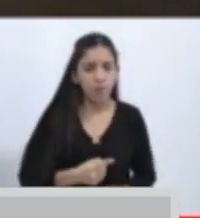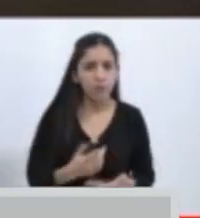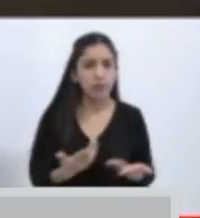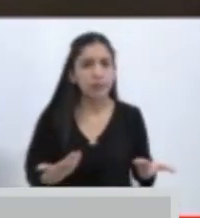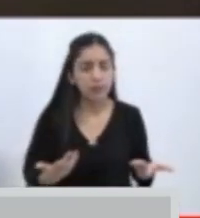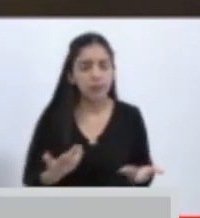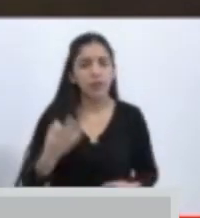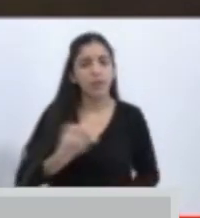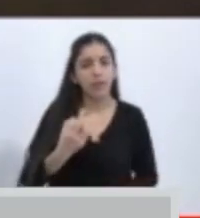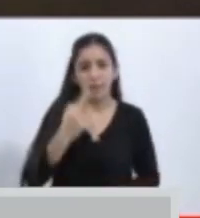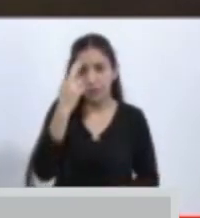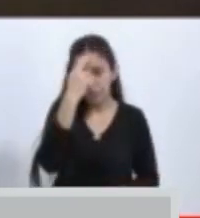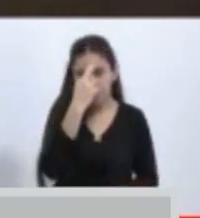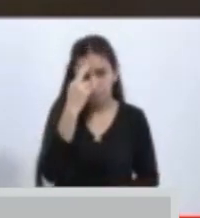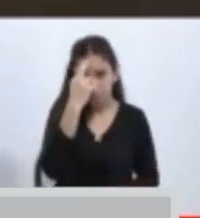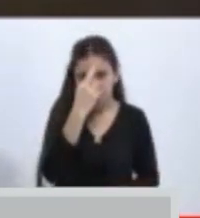obliga